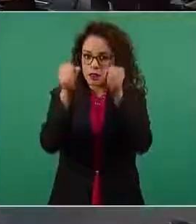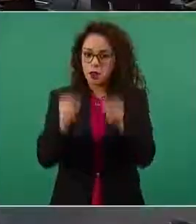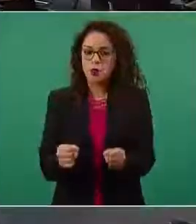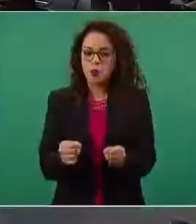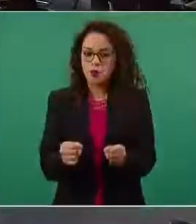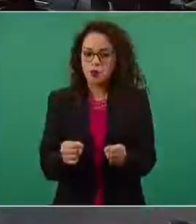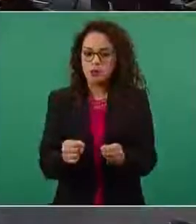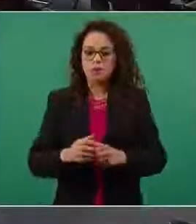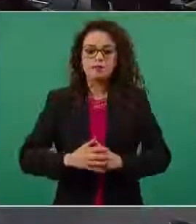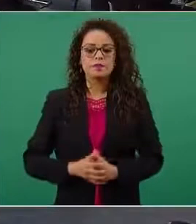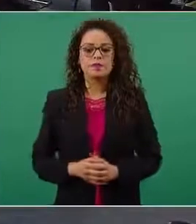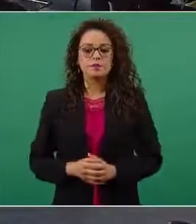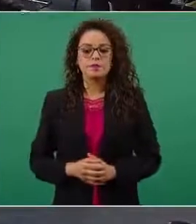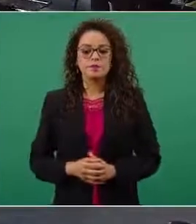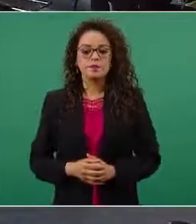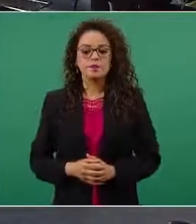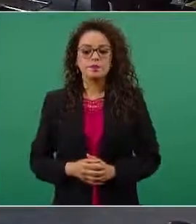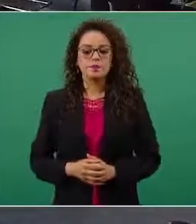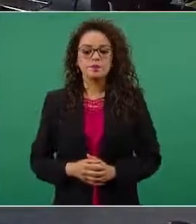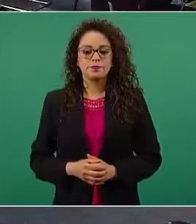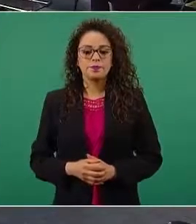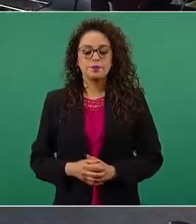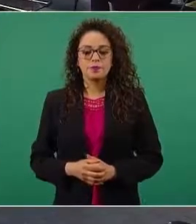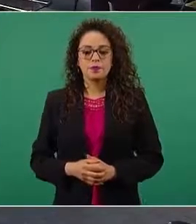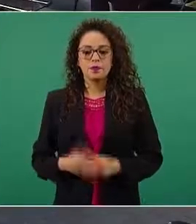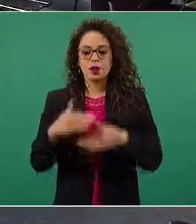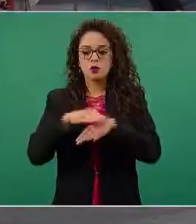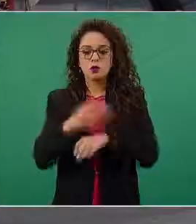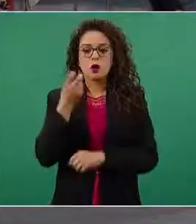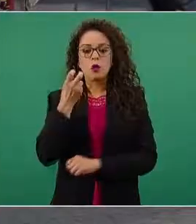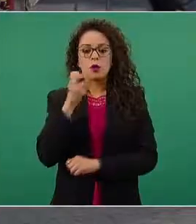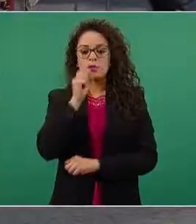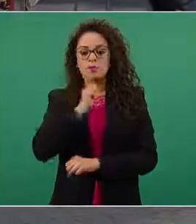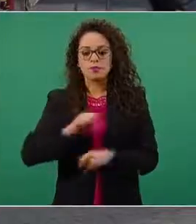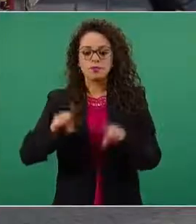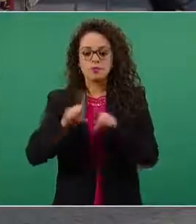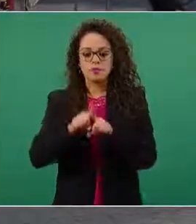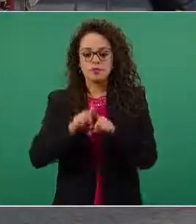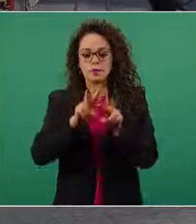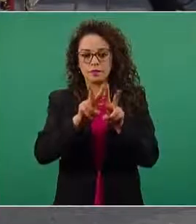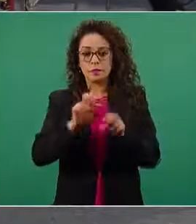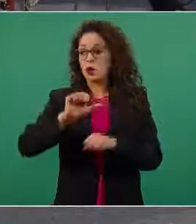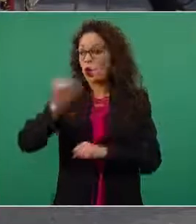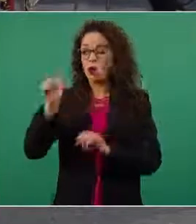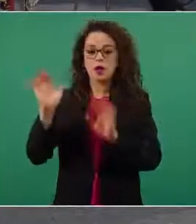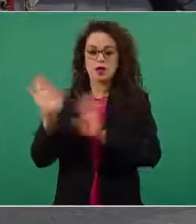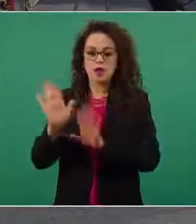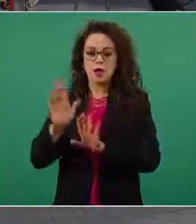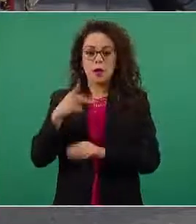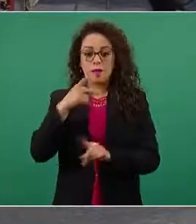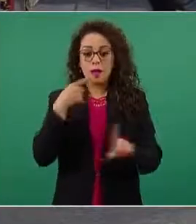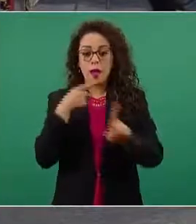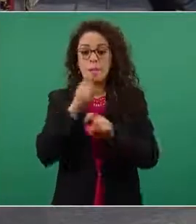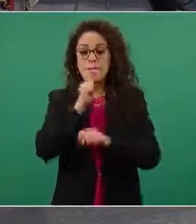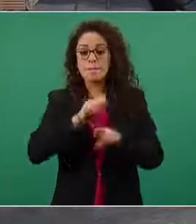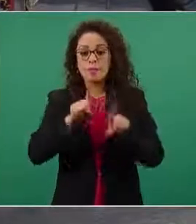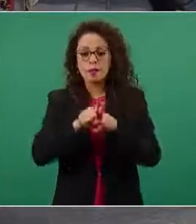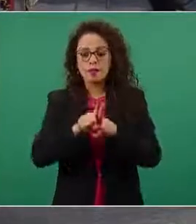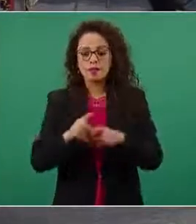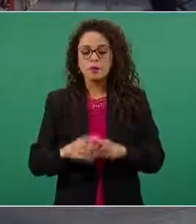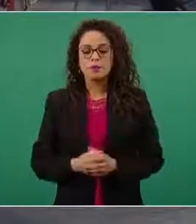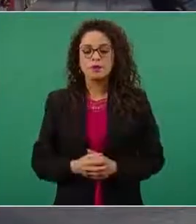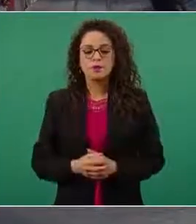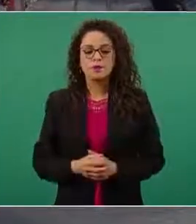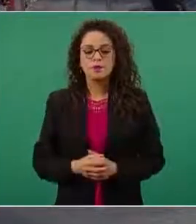Mire, presidente, ya nada más sobre este mismo punto, ya no voy a abordar otro, pero es